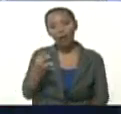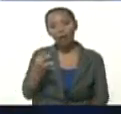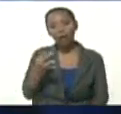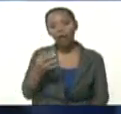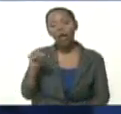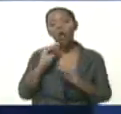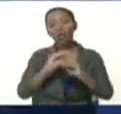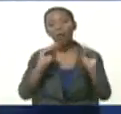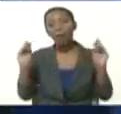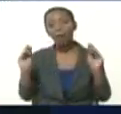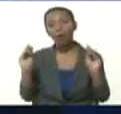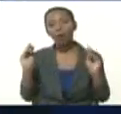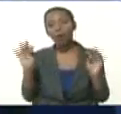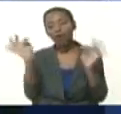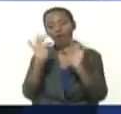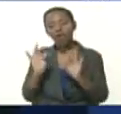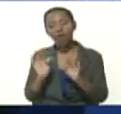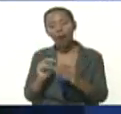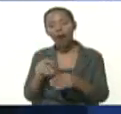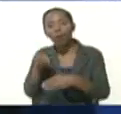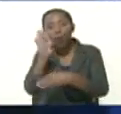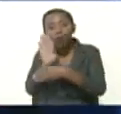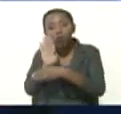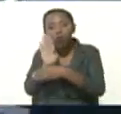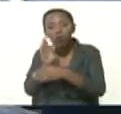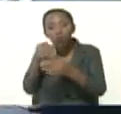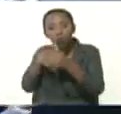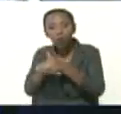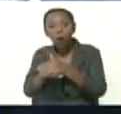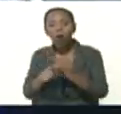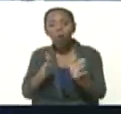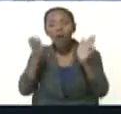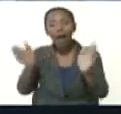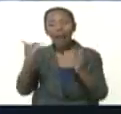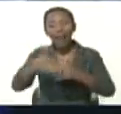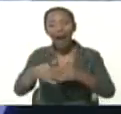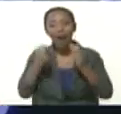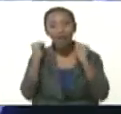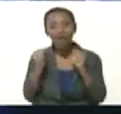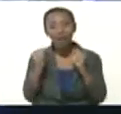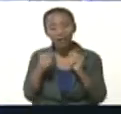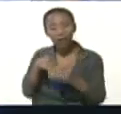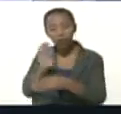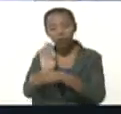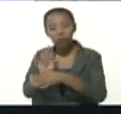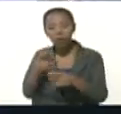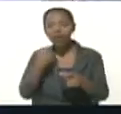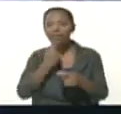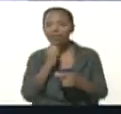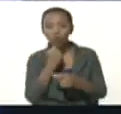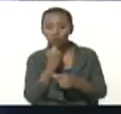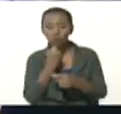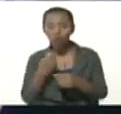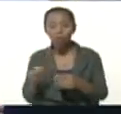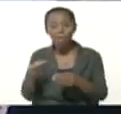llamamos coloquialmente una bóveda de seguridad. Una bóveda que tú llevas aquí en tu bolsillo, tu propia bóveda.